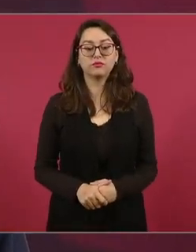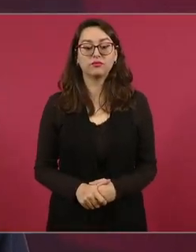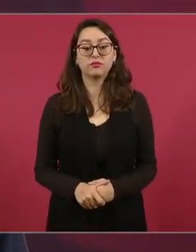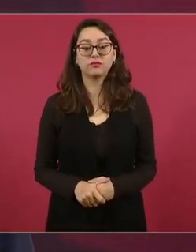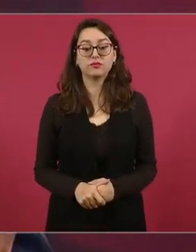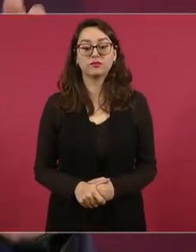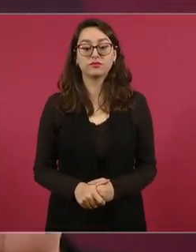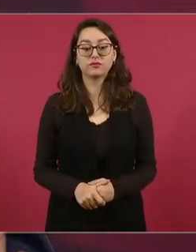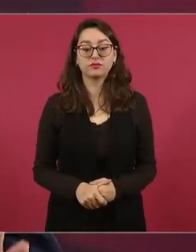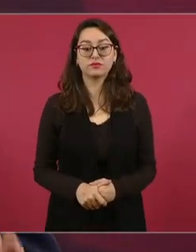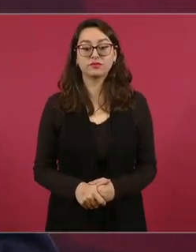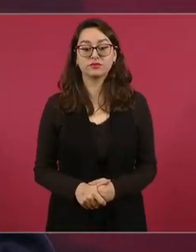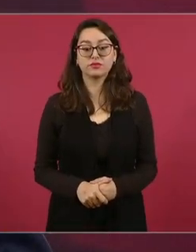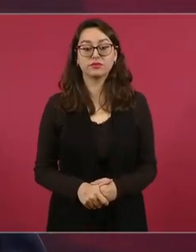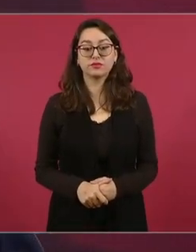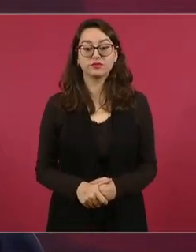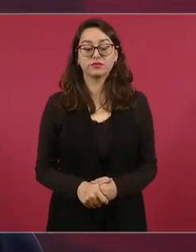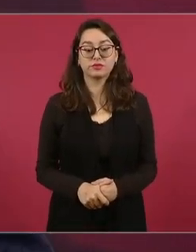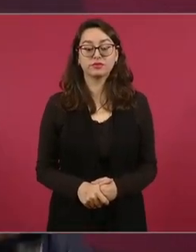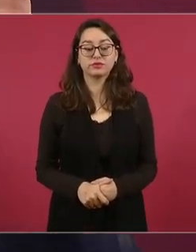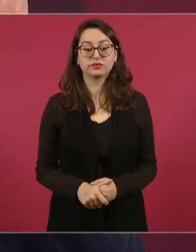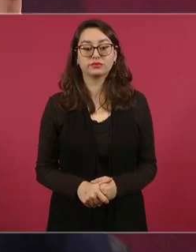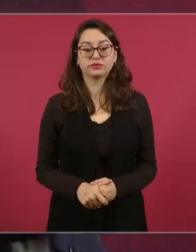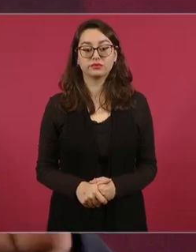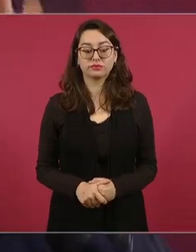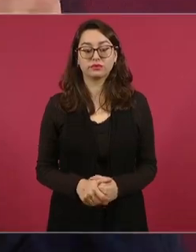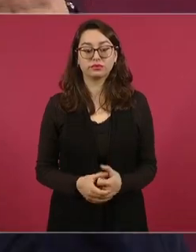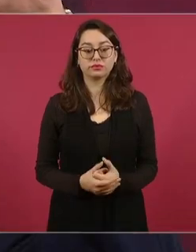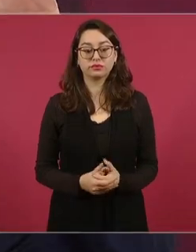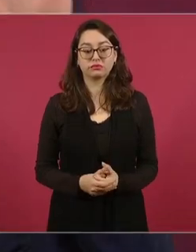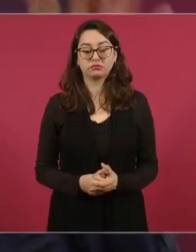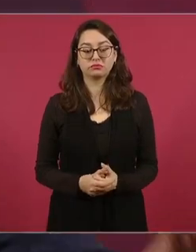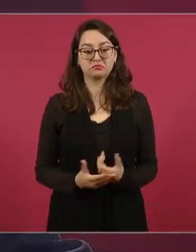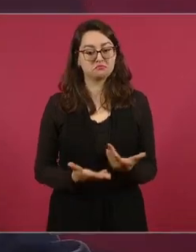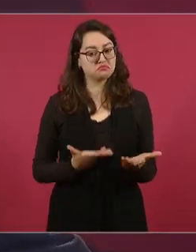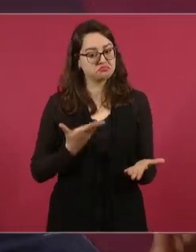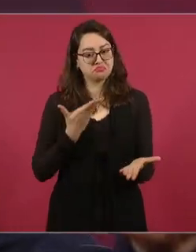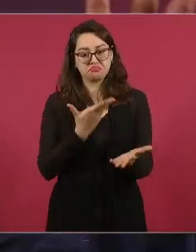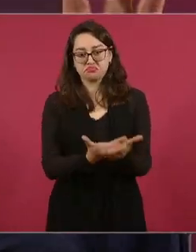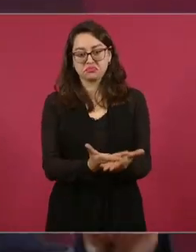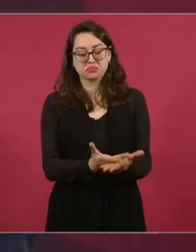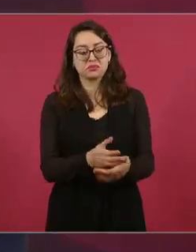y ese día se presentan formalmente.